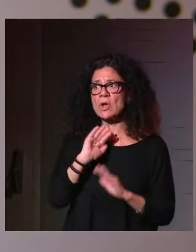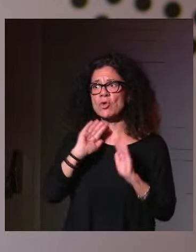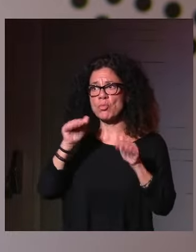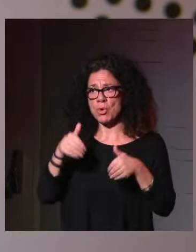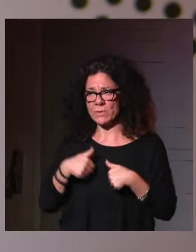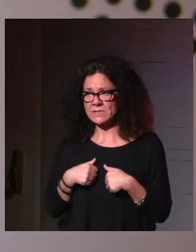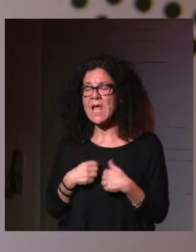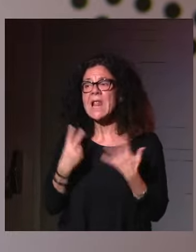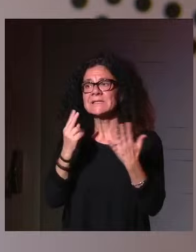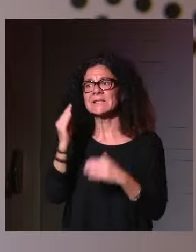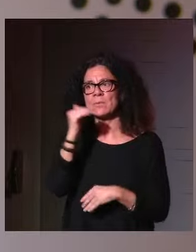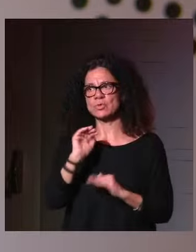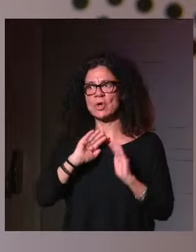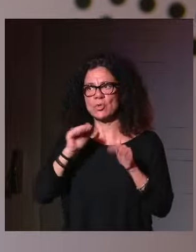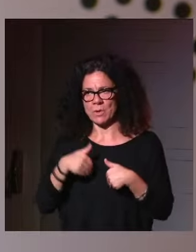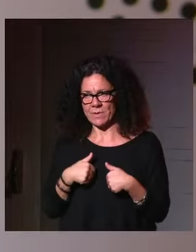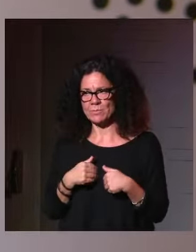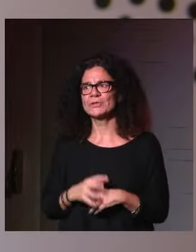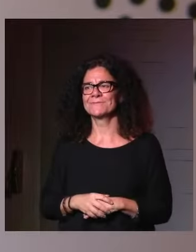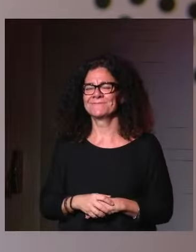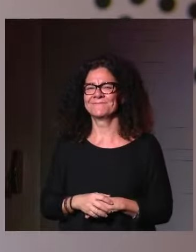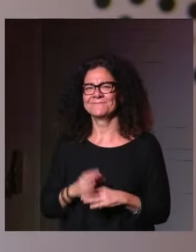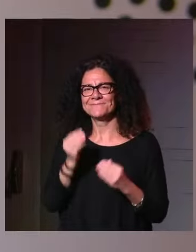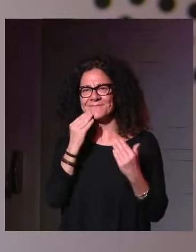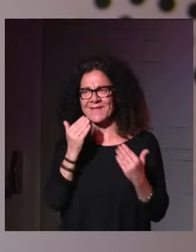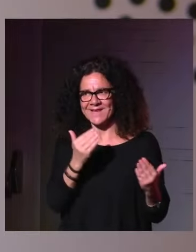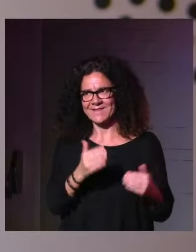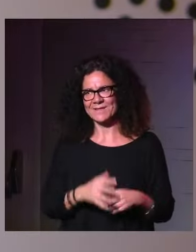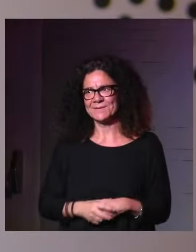7:1 o sea 15 minutos tenéis